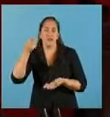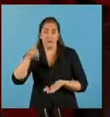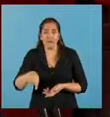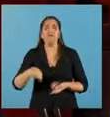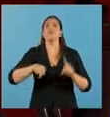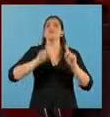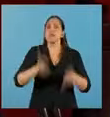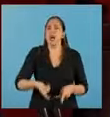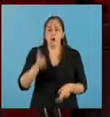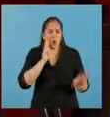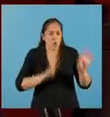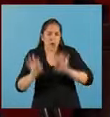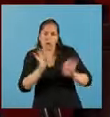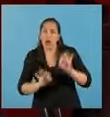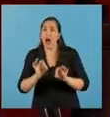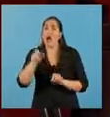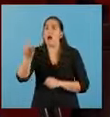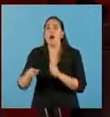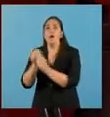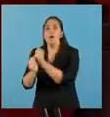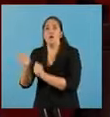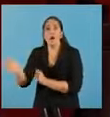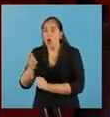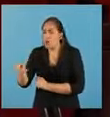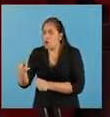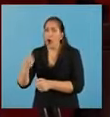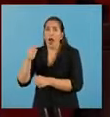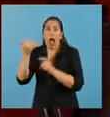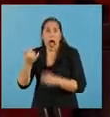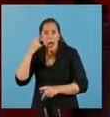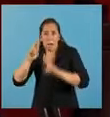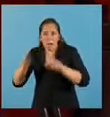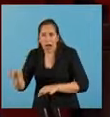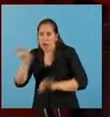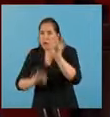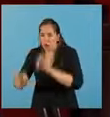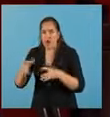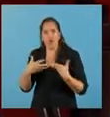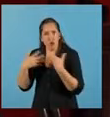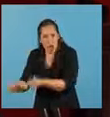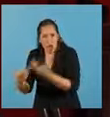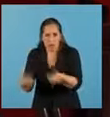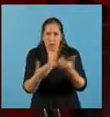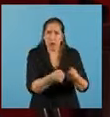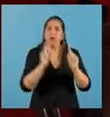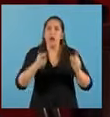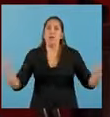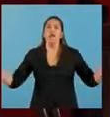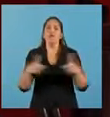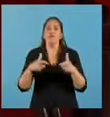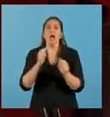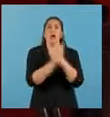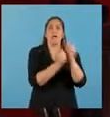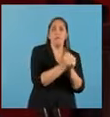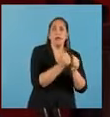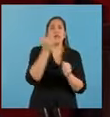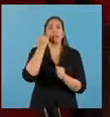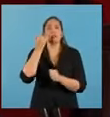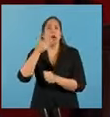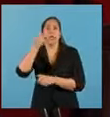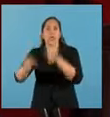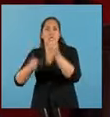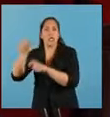y acompañamos a los productores en sus proyectos y esfuerzos. Las mesas de acuerdo entre trabajadores y empresarios son